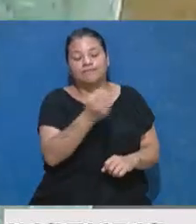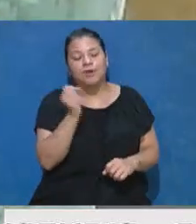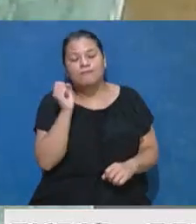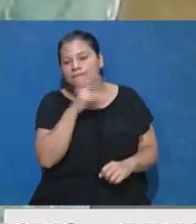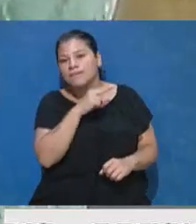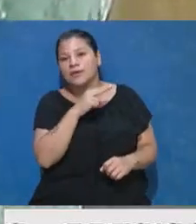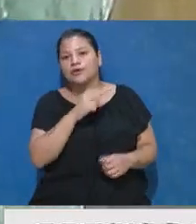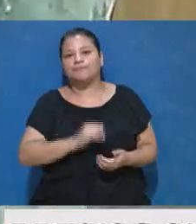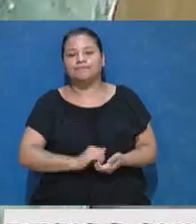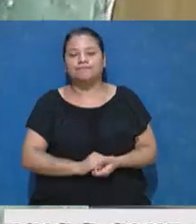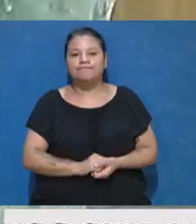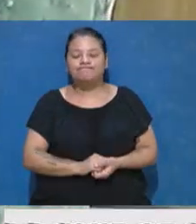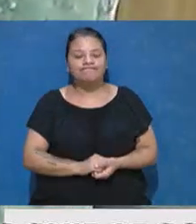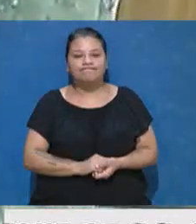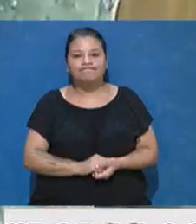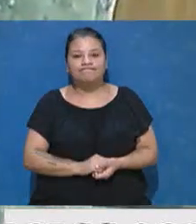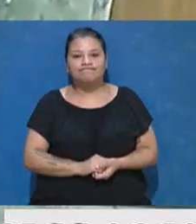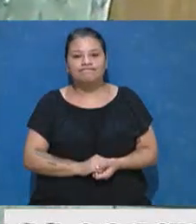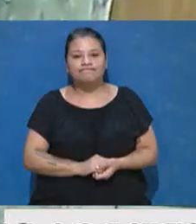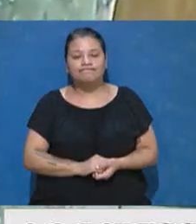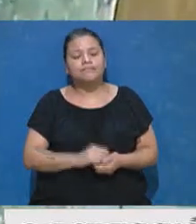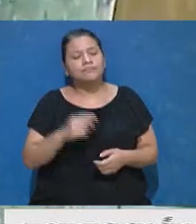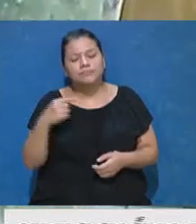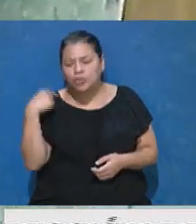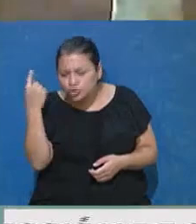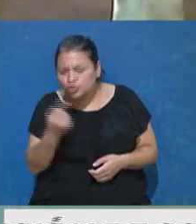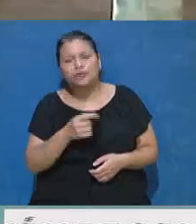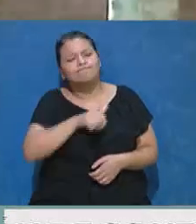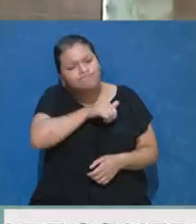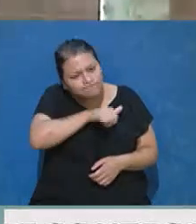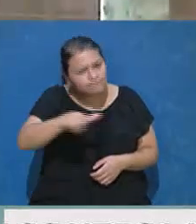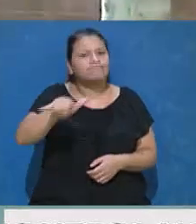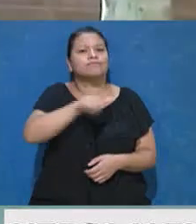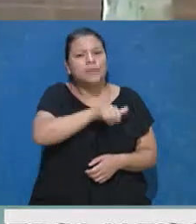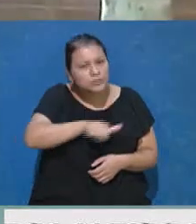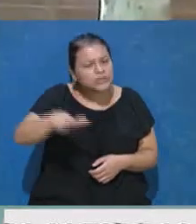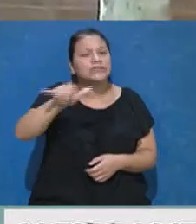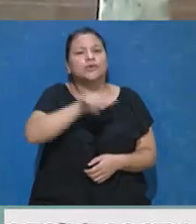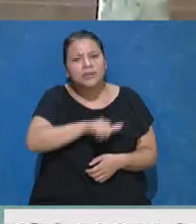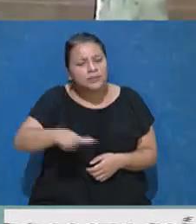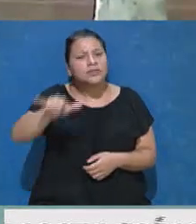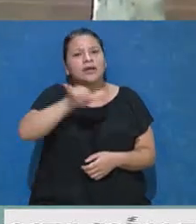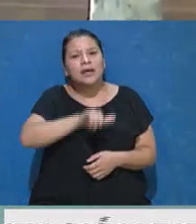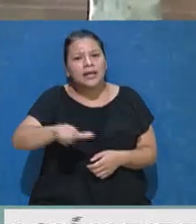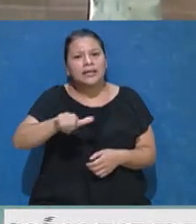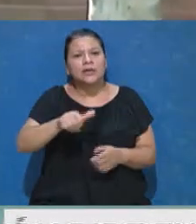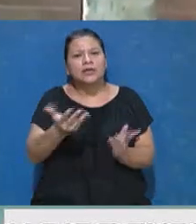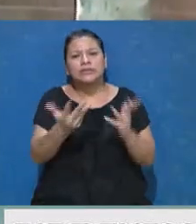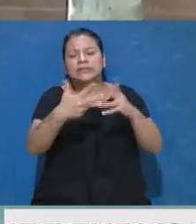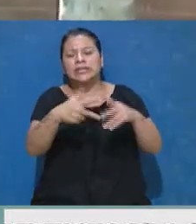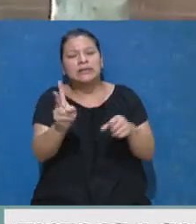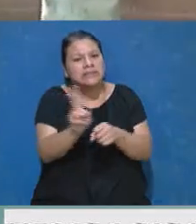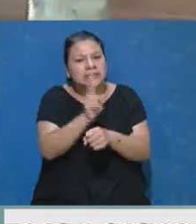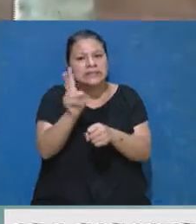cree menos de que venimos denunciando el resquebrajamiento de los sistemas de seguridad